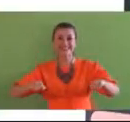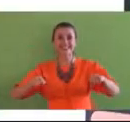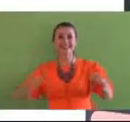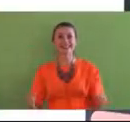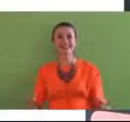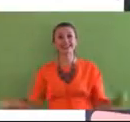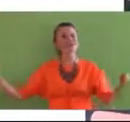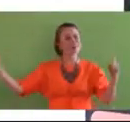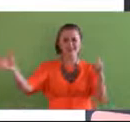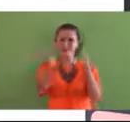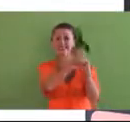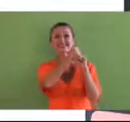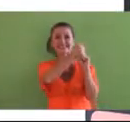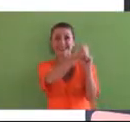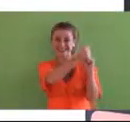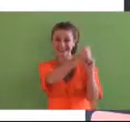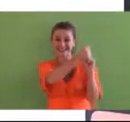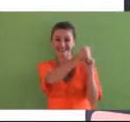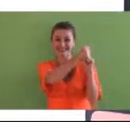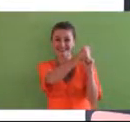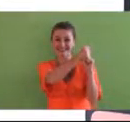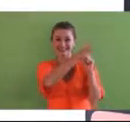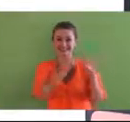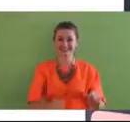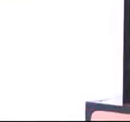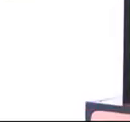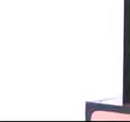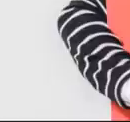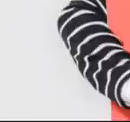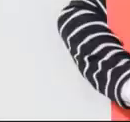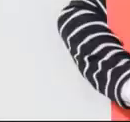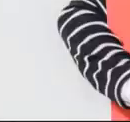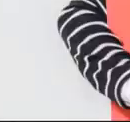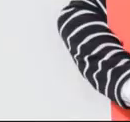seguro lo podemos lograr.